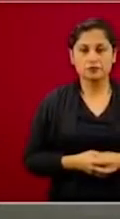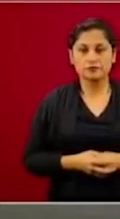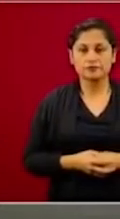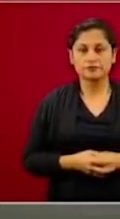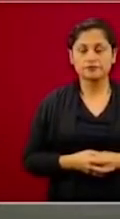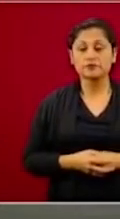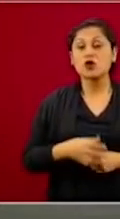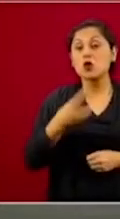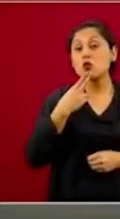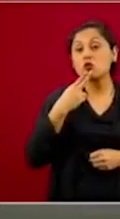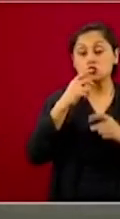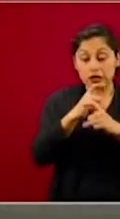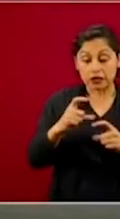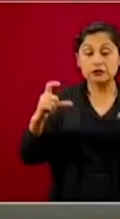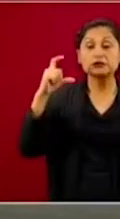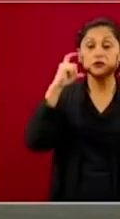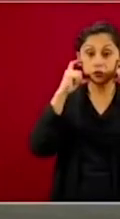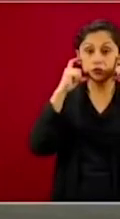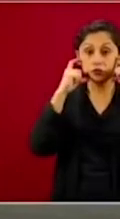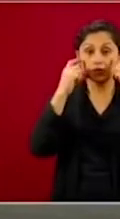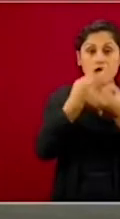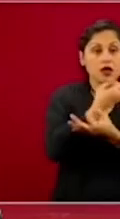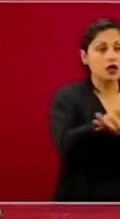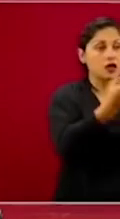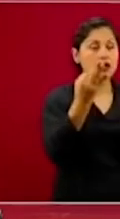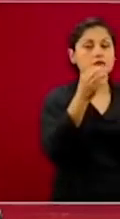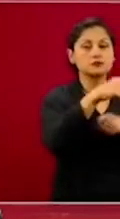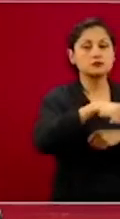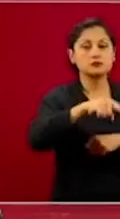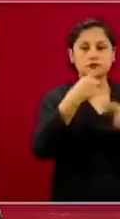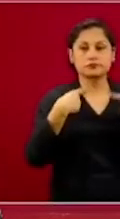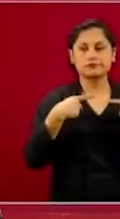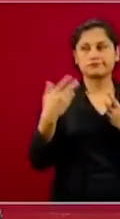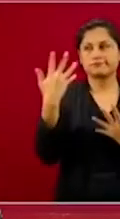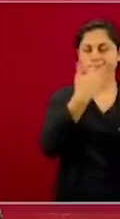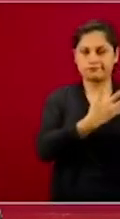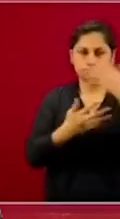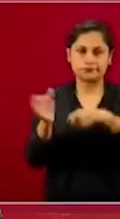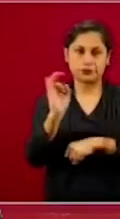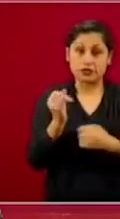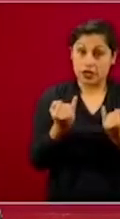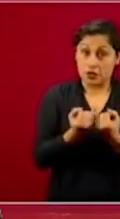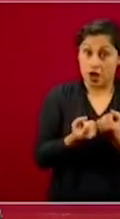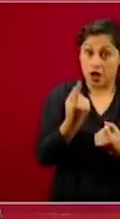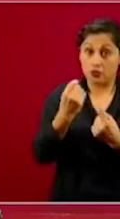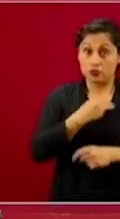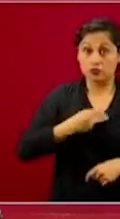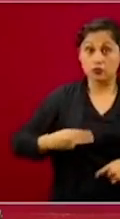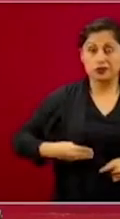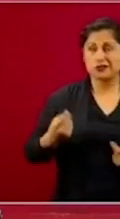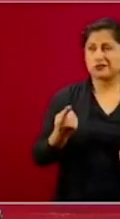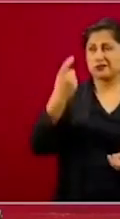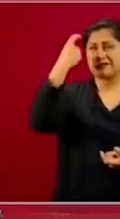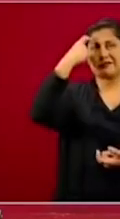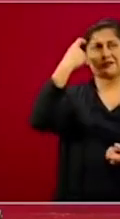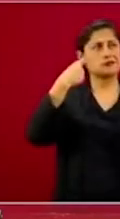Introducir el cubrebocas hubiera resultado en una confusión, como ocurrió en varios municipios, en donde se empieza a